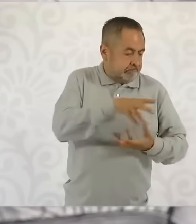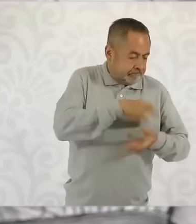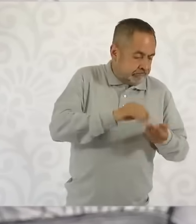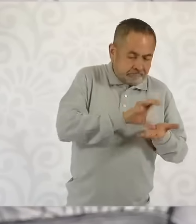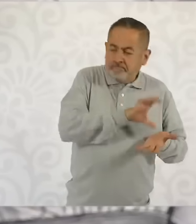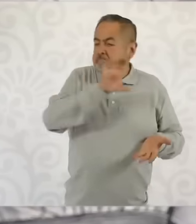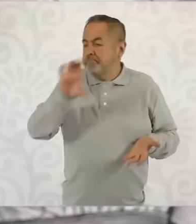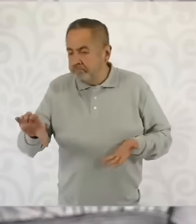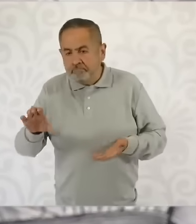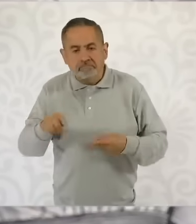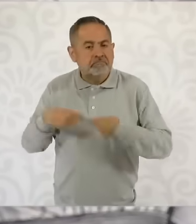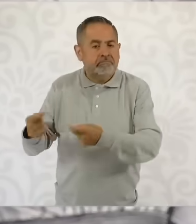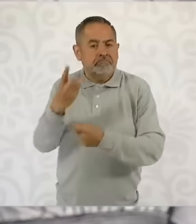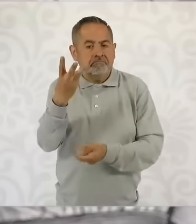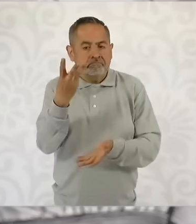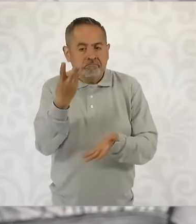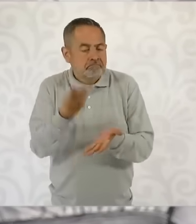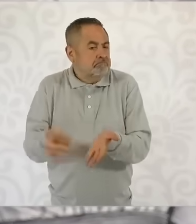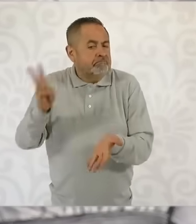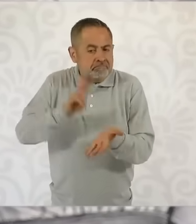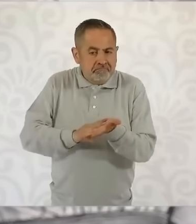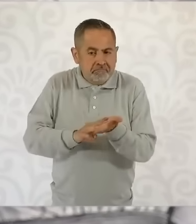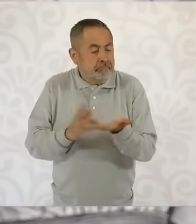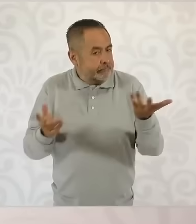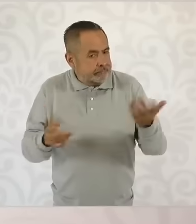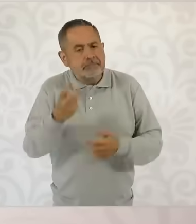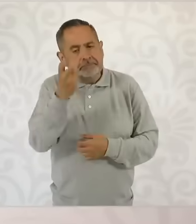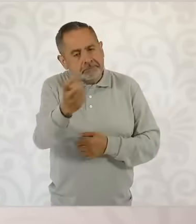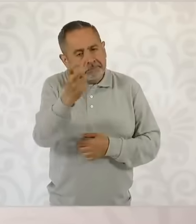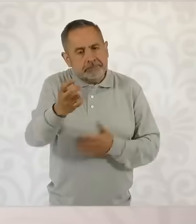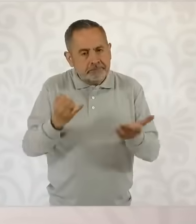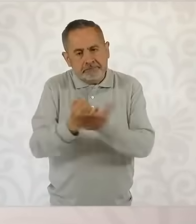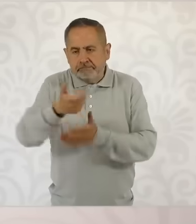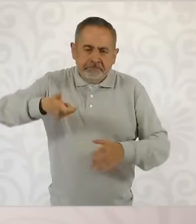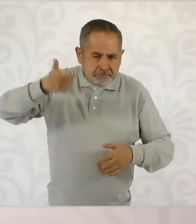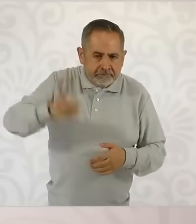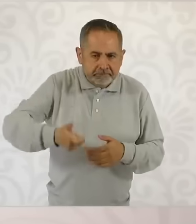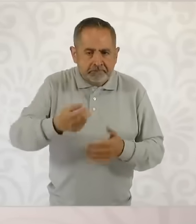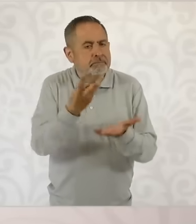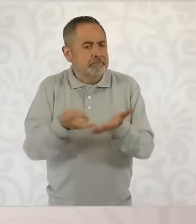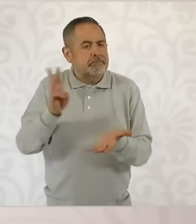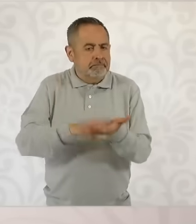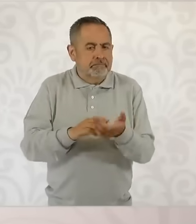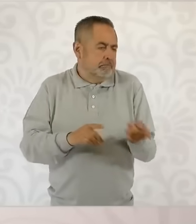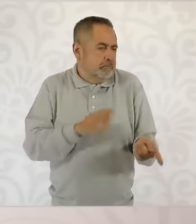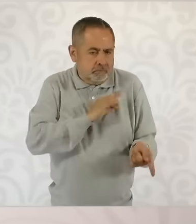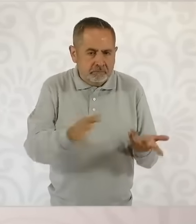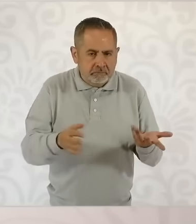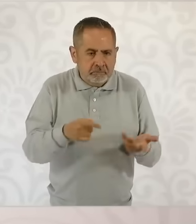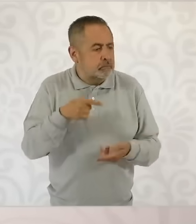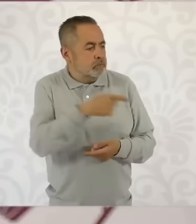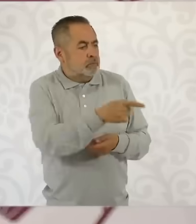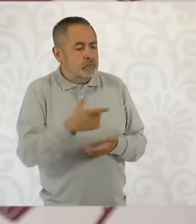años y de manera normal, ¿no? Y por lo tanto pagas 3 veces lo que te